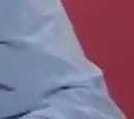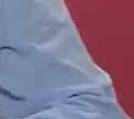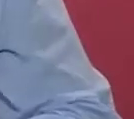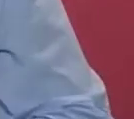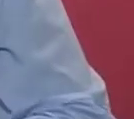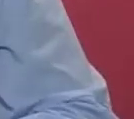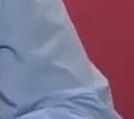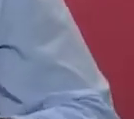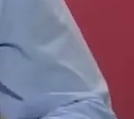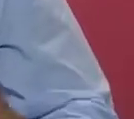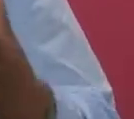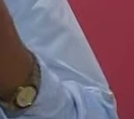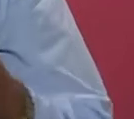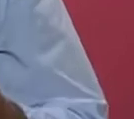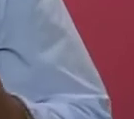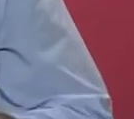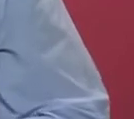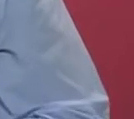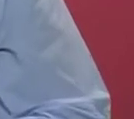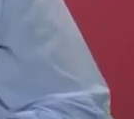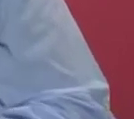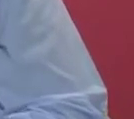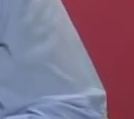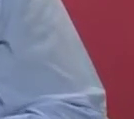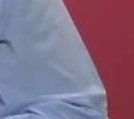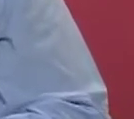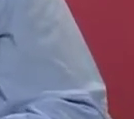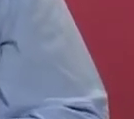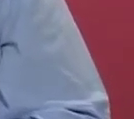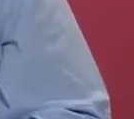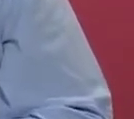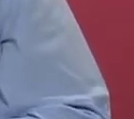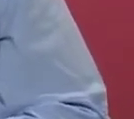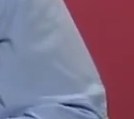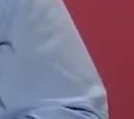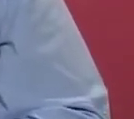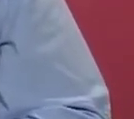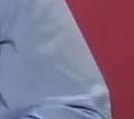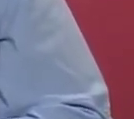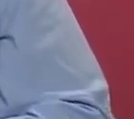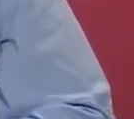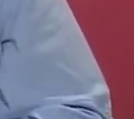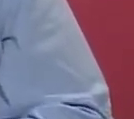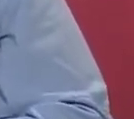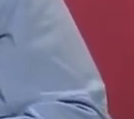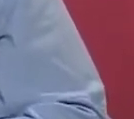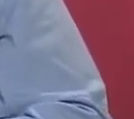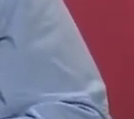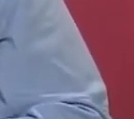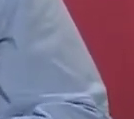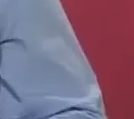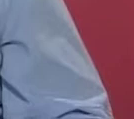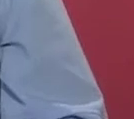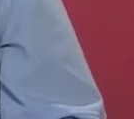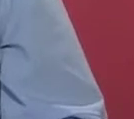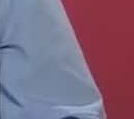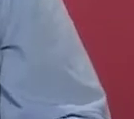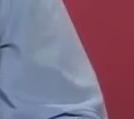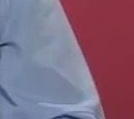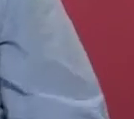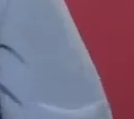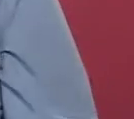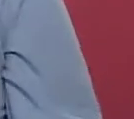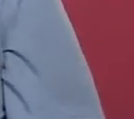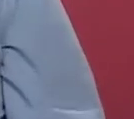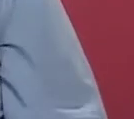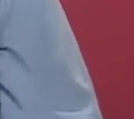pero cuando trajesen para que traerlo, no os preocupéis por lo que habéis de decir. Es importante que el hombre de Dios no tiene que estar asustado. Esto